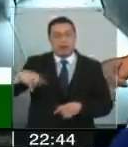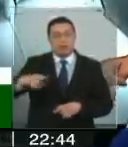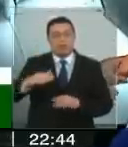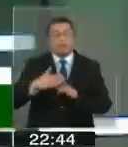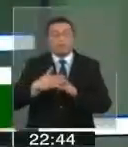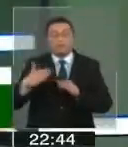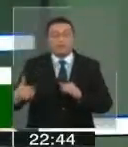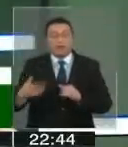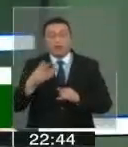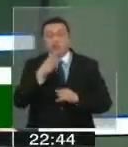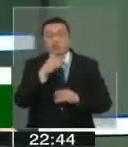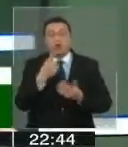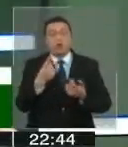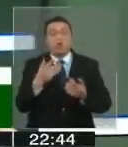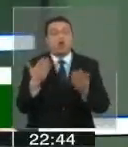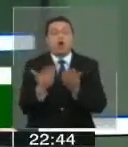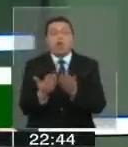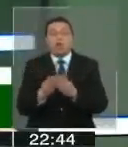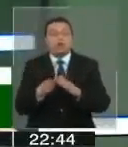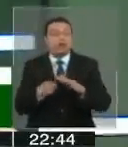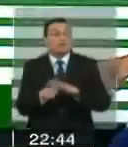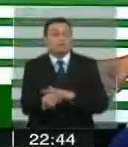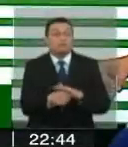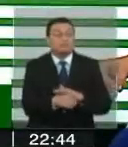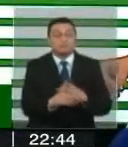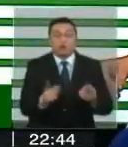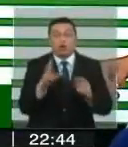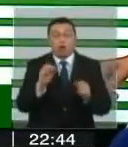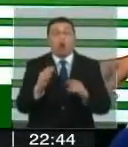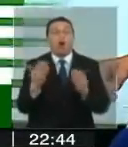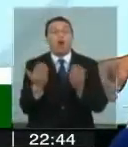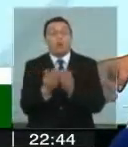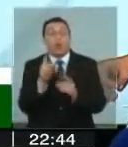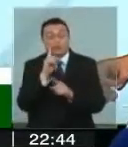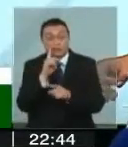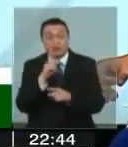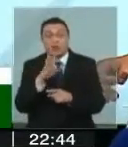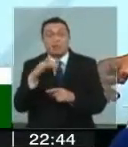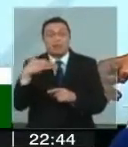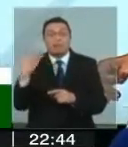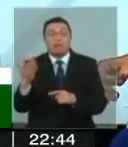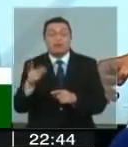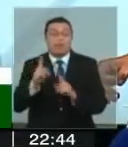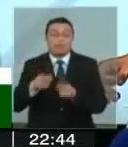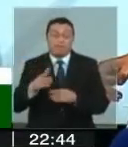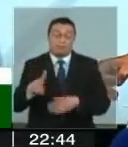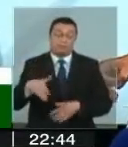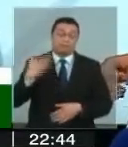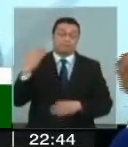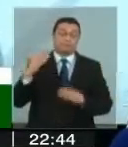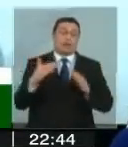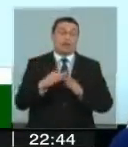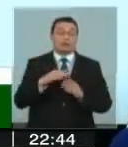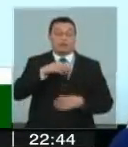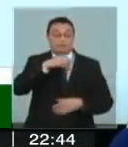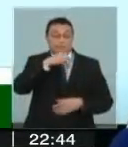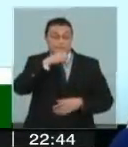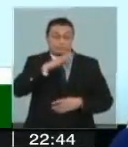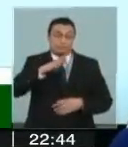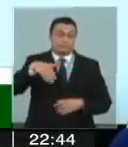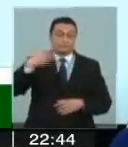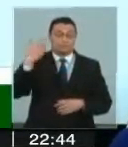no tenga un colegio donde ir, o alguien que ha tenido colegio y que luego, como Pablo, tiene que irse a la casa? ¿Cuál es el proceso